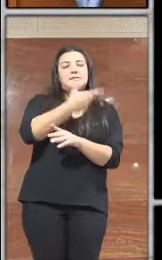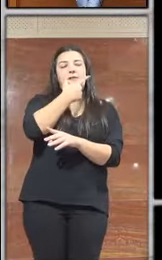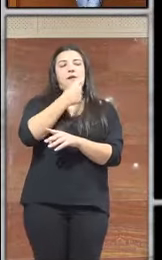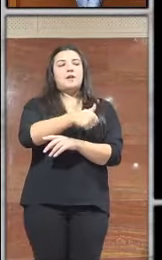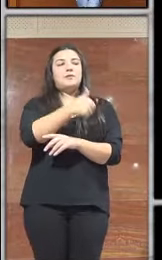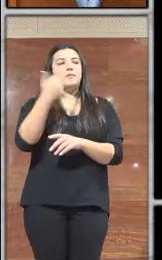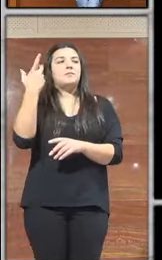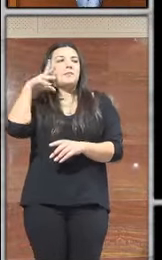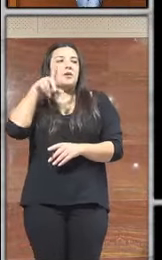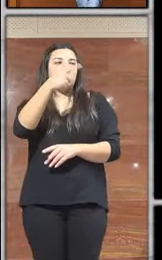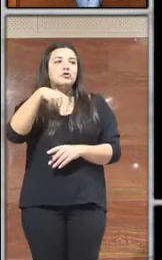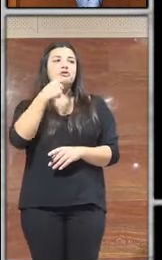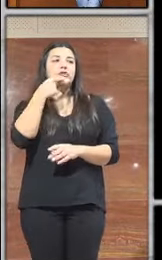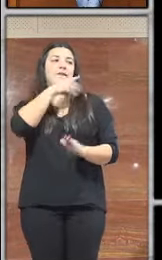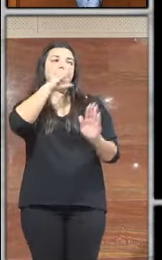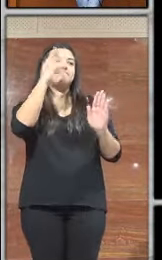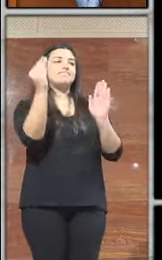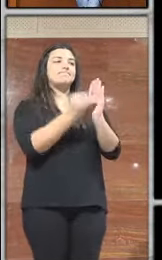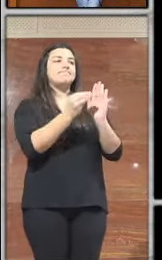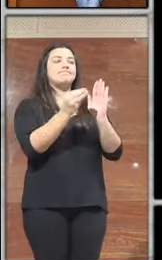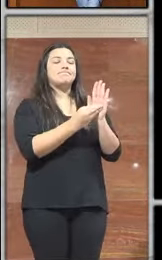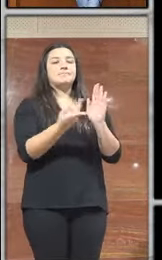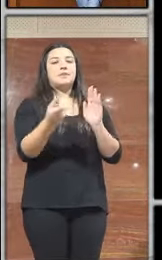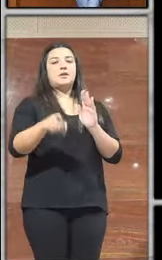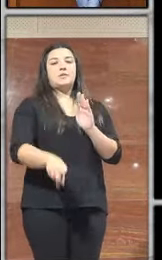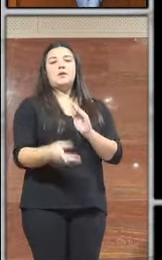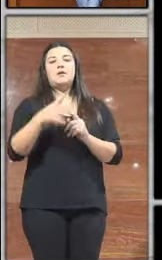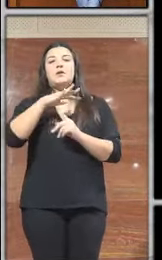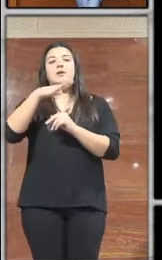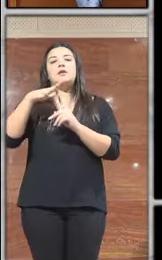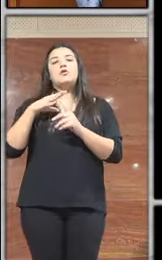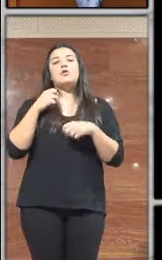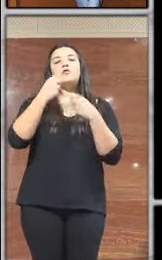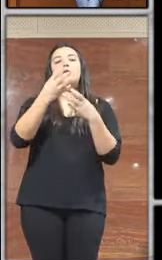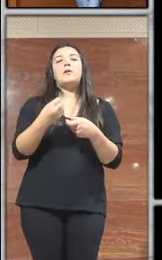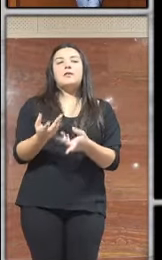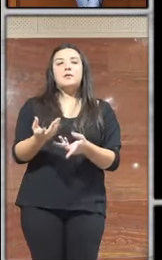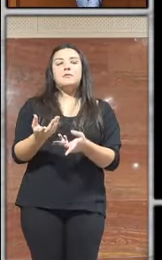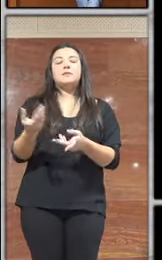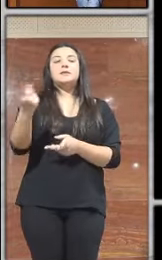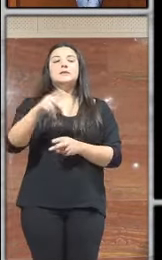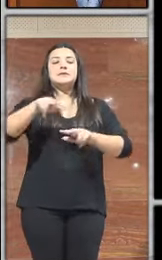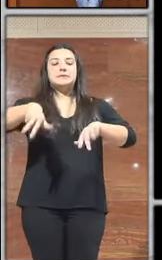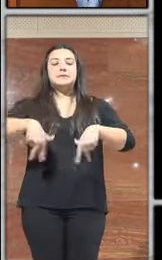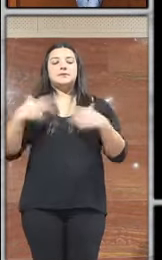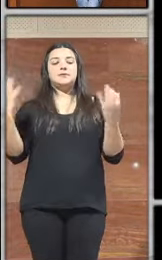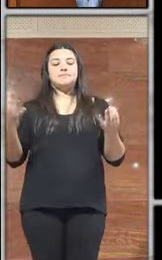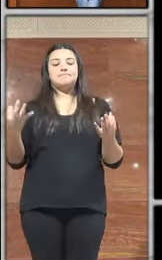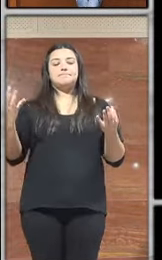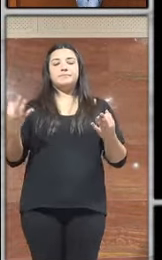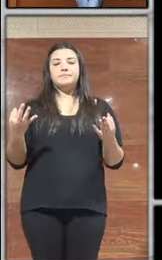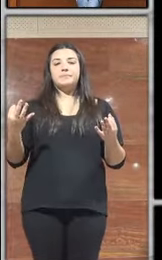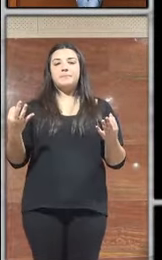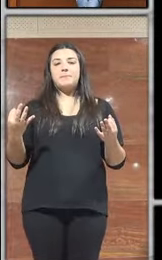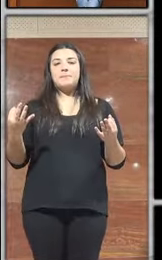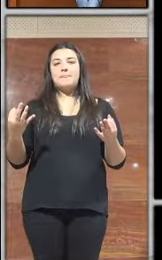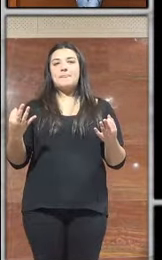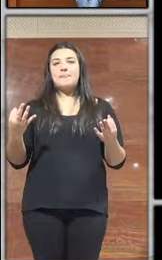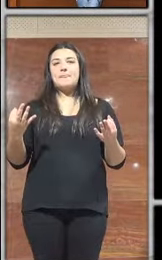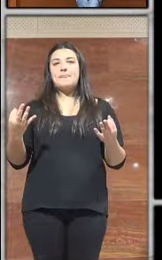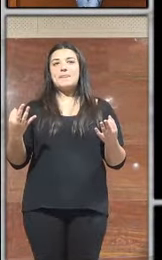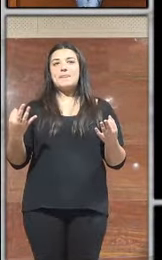incluido. Asistencia al desplazamiento con información del entorno y también que permita la participación, en el